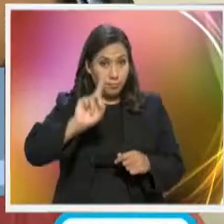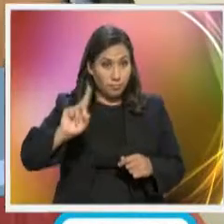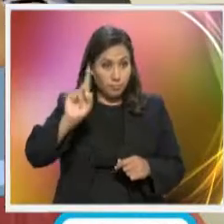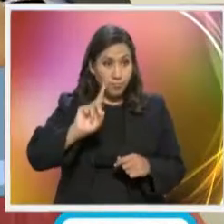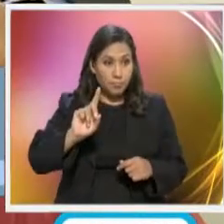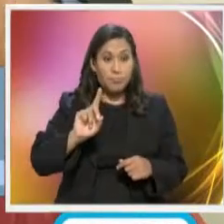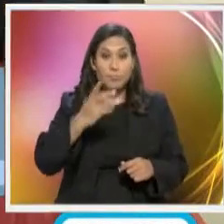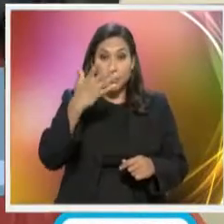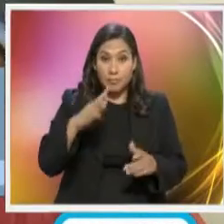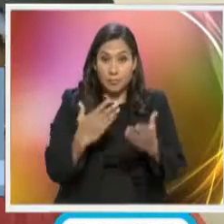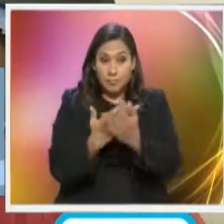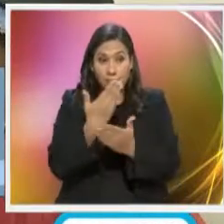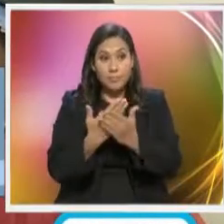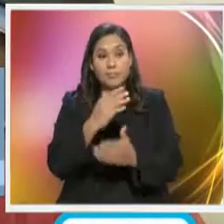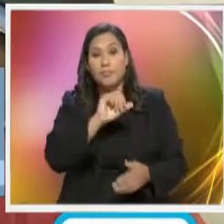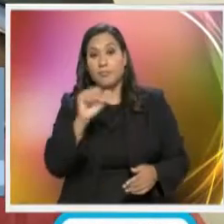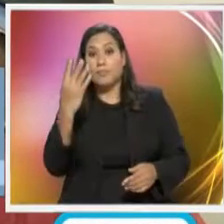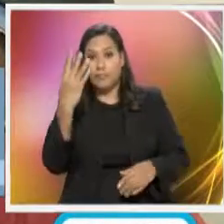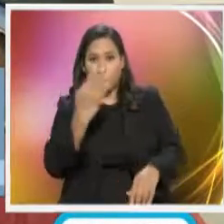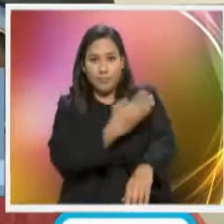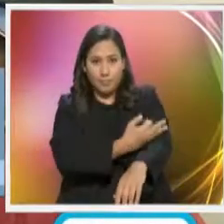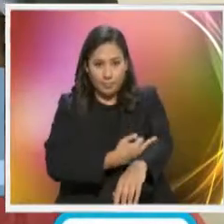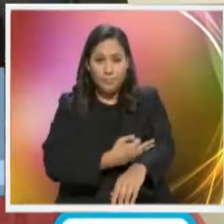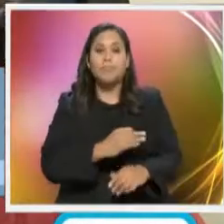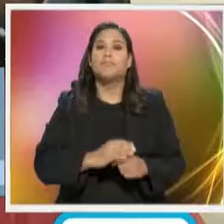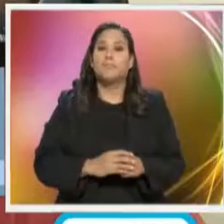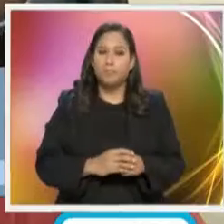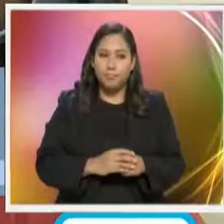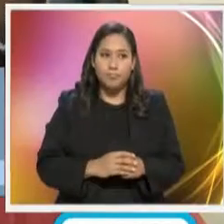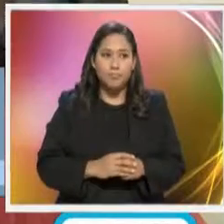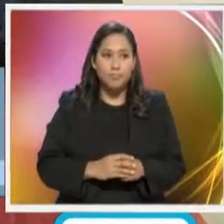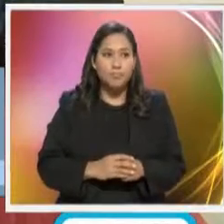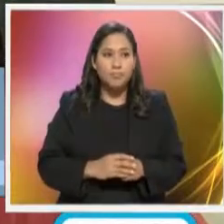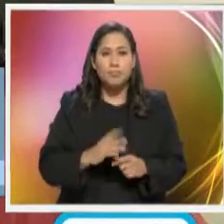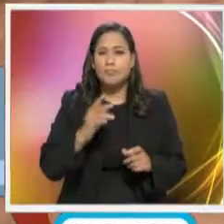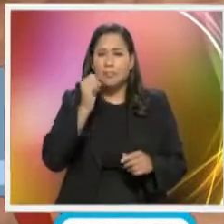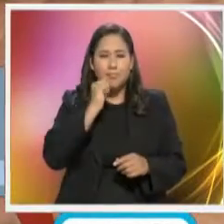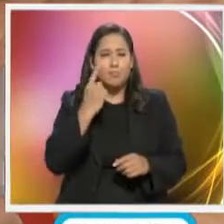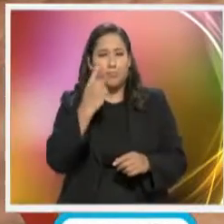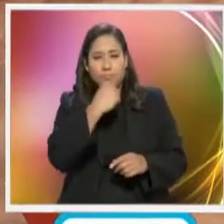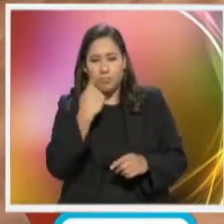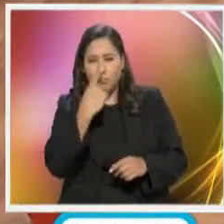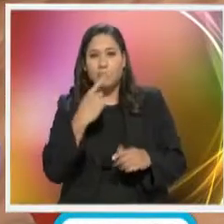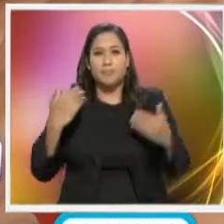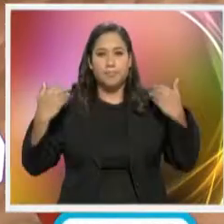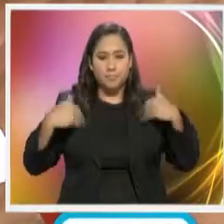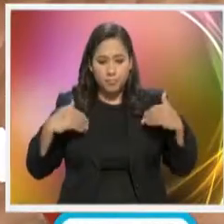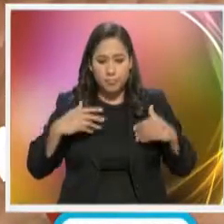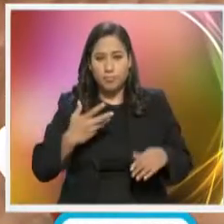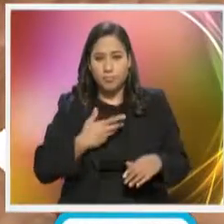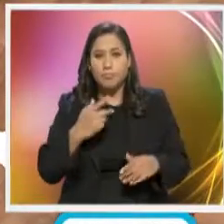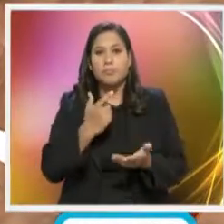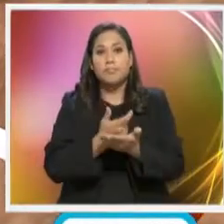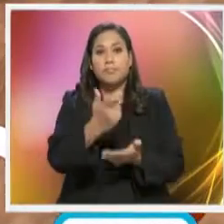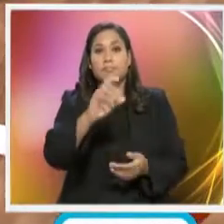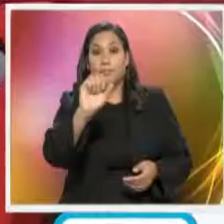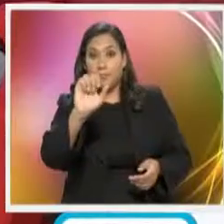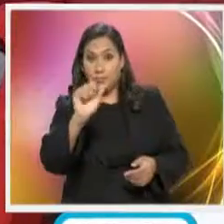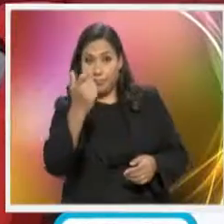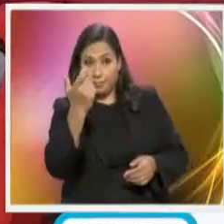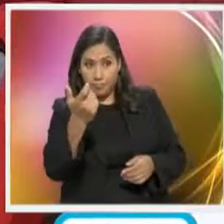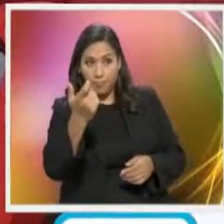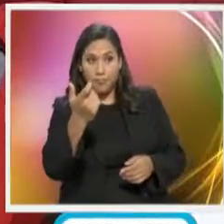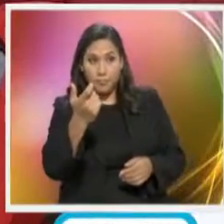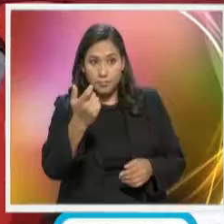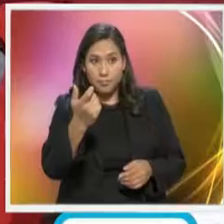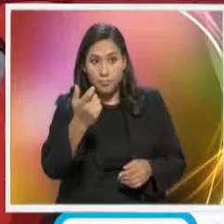domingo desde las 10 de la mañana hasta las 4 de la tarde. Excelente. Cada hora es el recorrido tiene un costo de 60